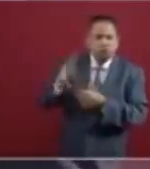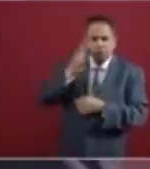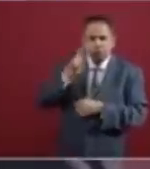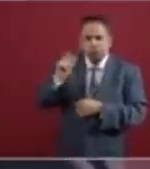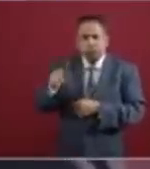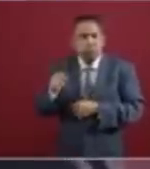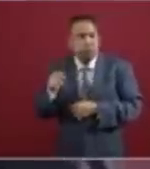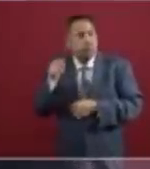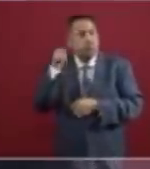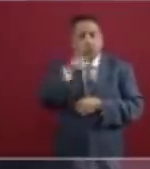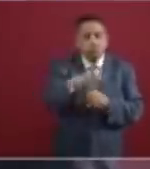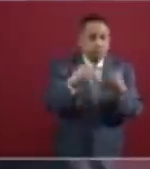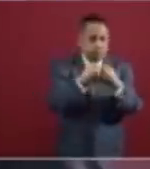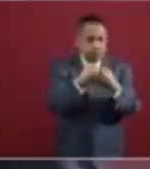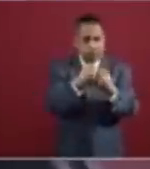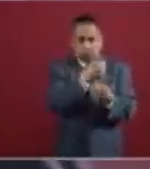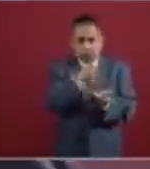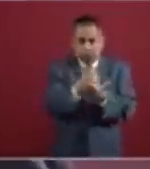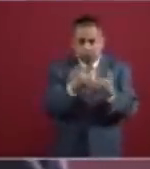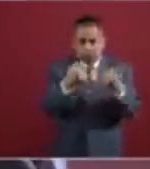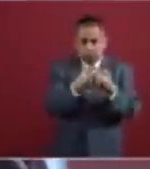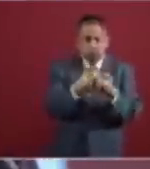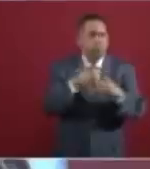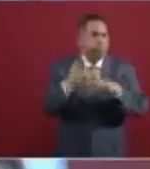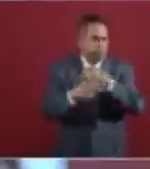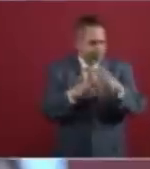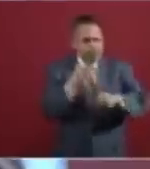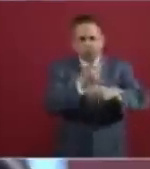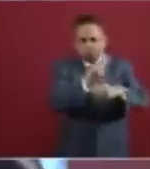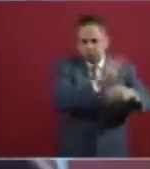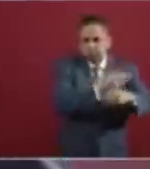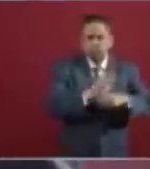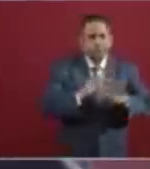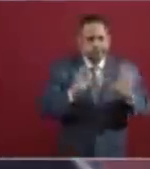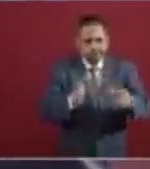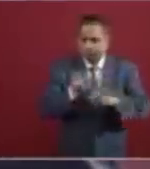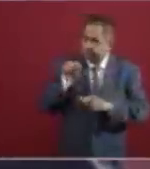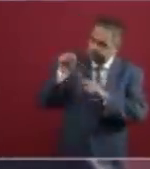ciudades fronterizas, en las ciudades